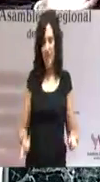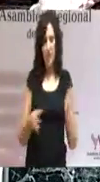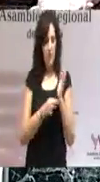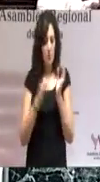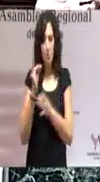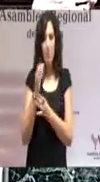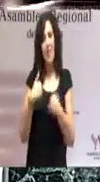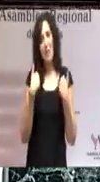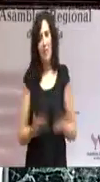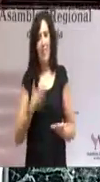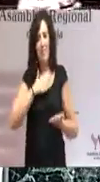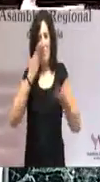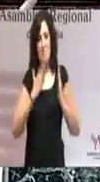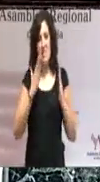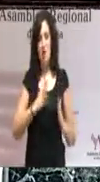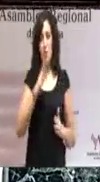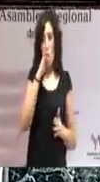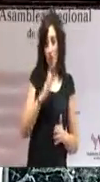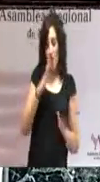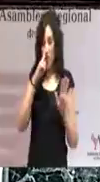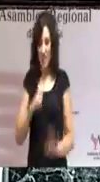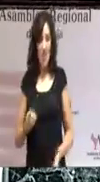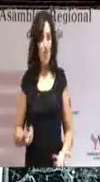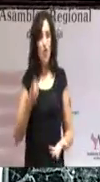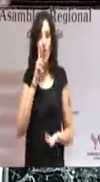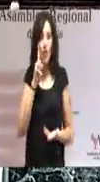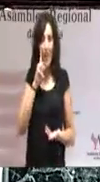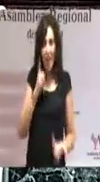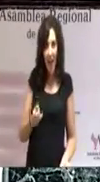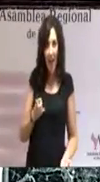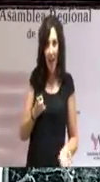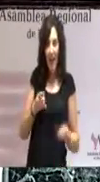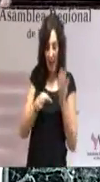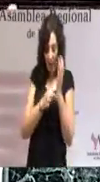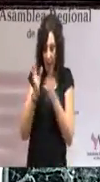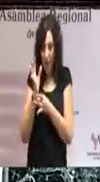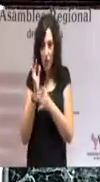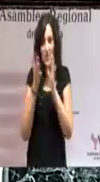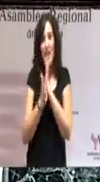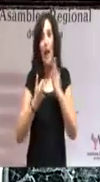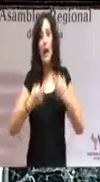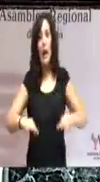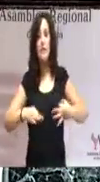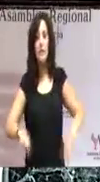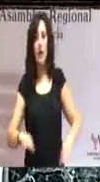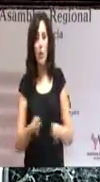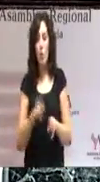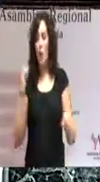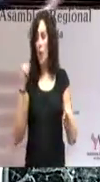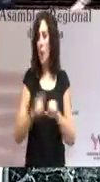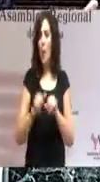un regalo de mis hijos, de 4 y de 6 años. No sabía yo que los gemelos eran clasistas. Parece ser